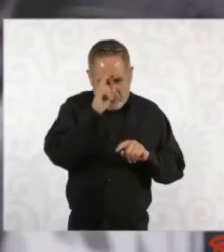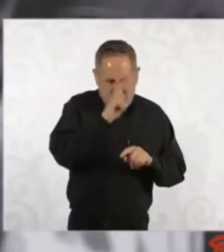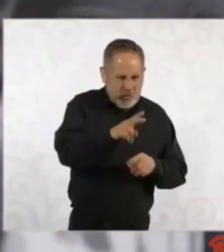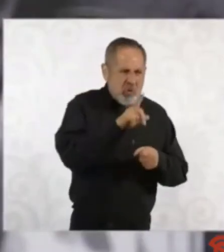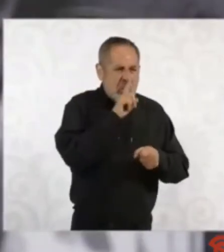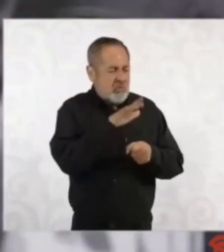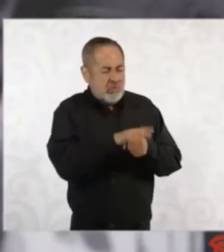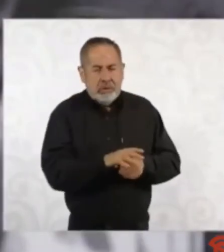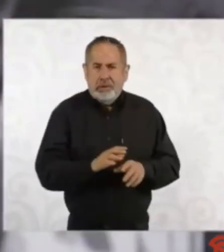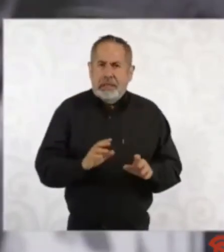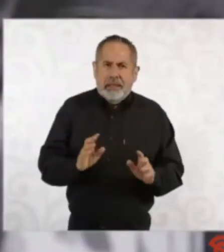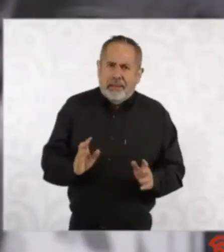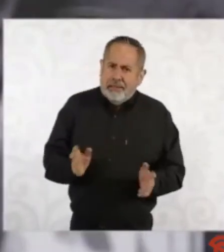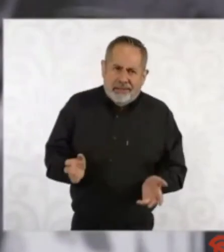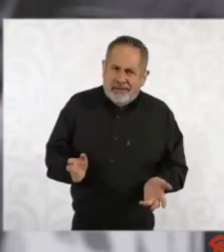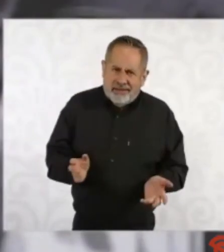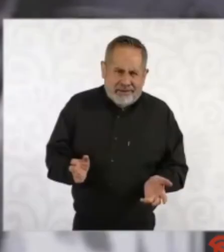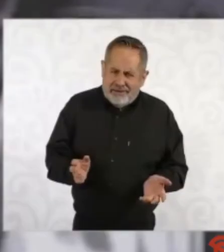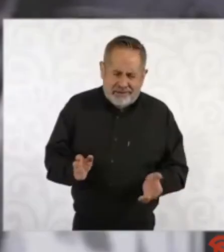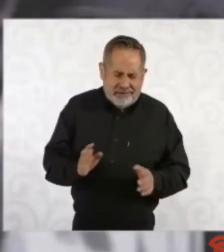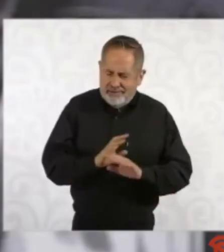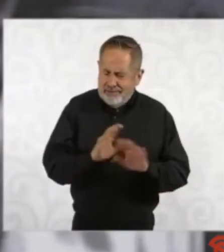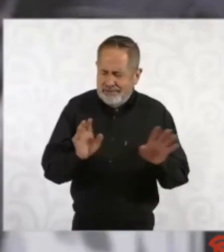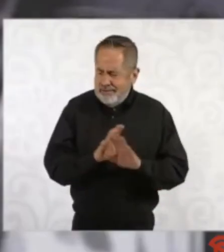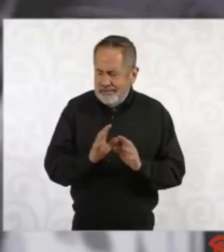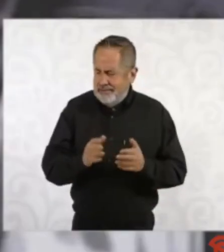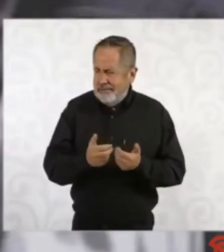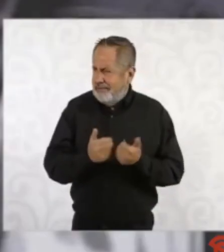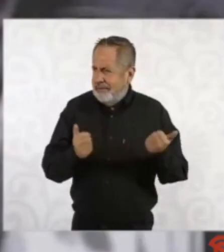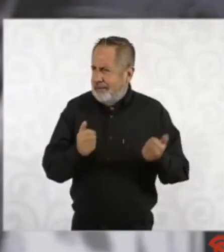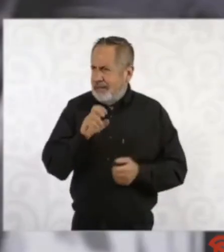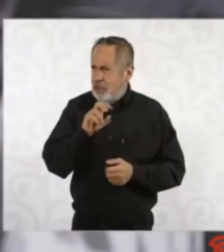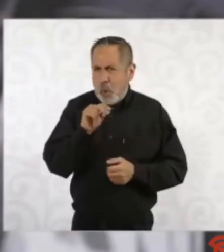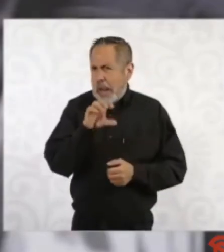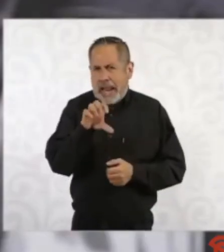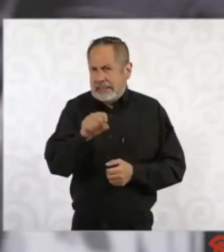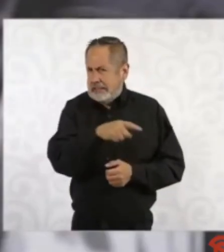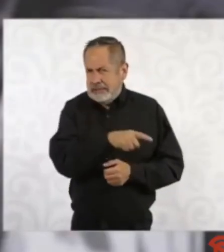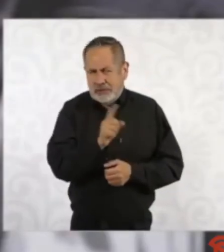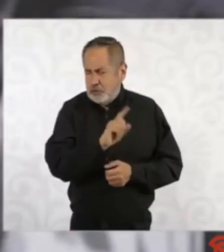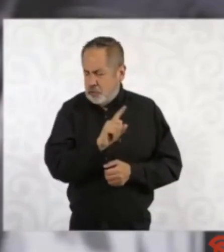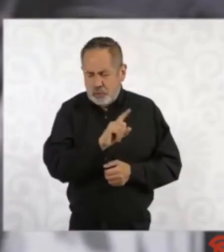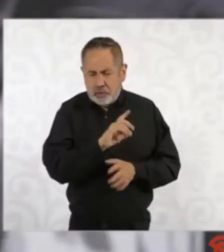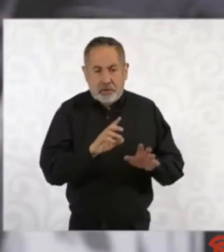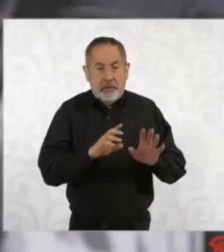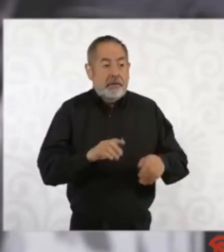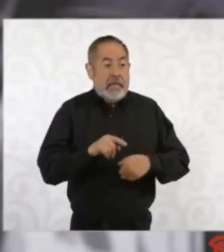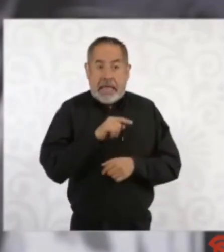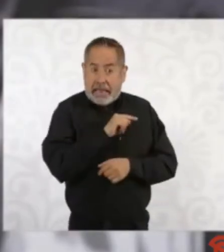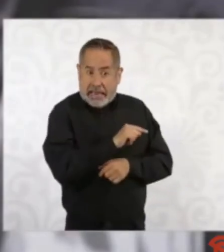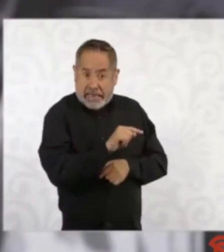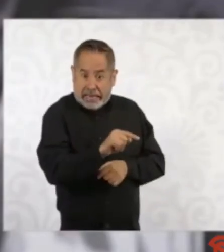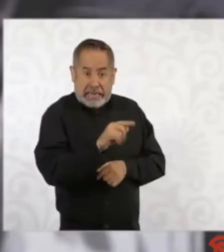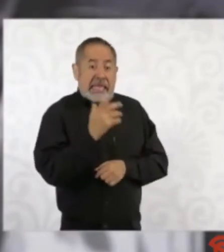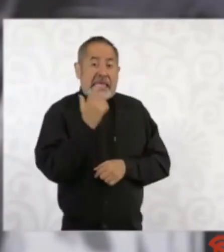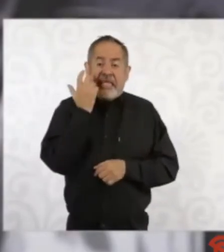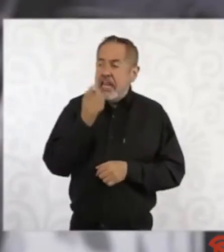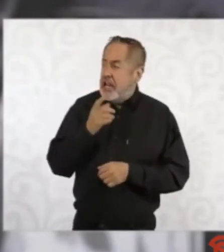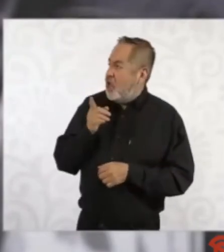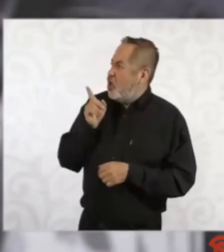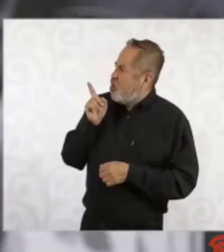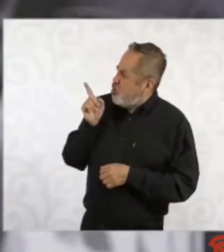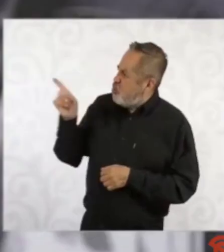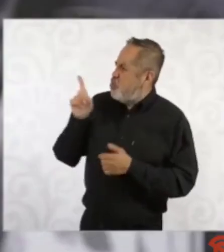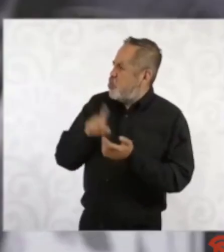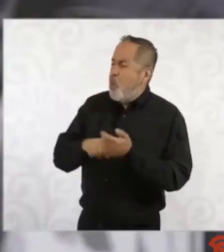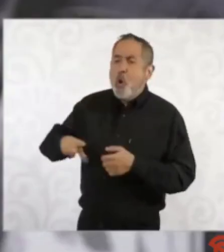narrativa muy alejada de la realidad que establecen que lo que se pretende es que sea el